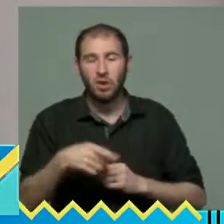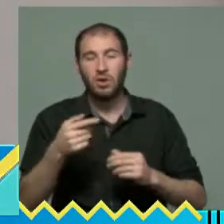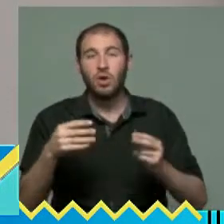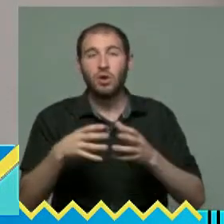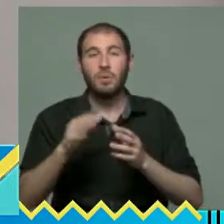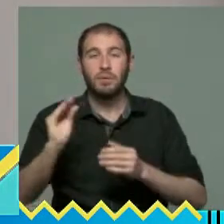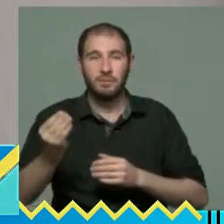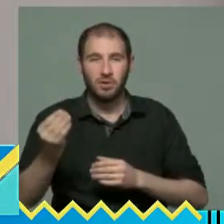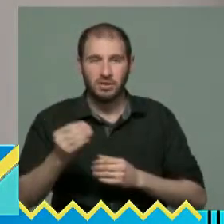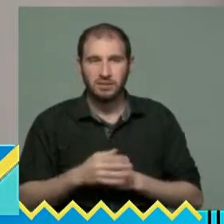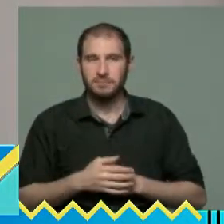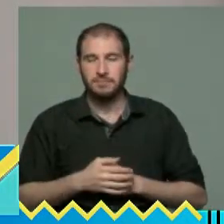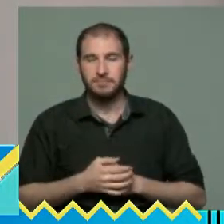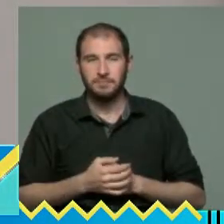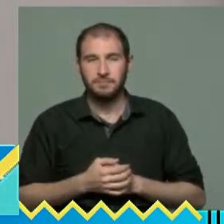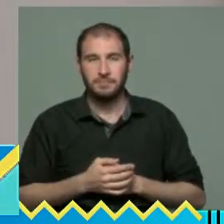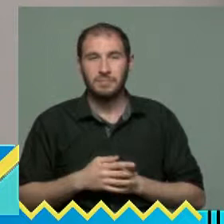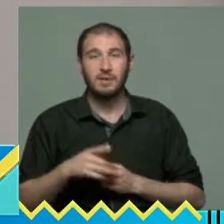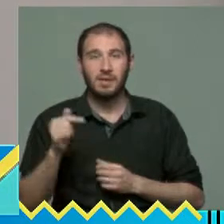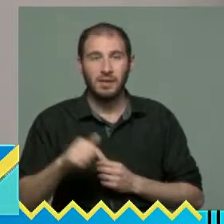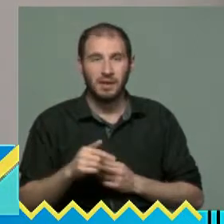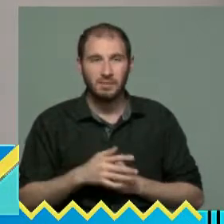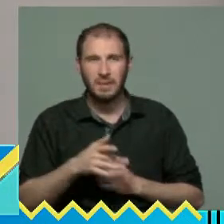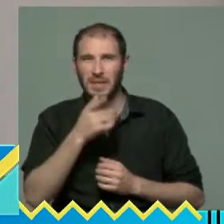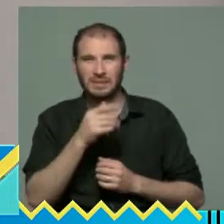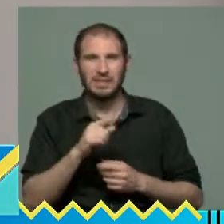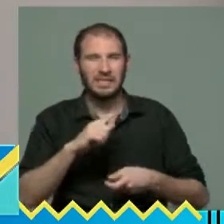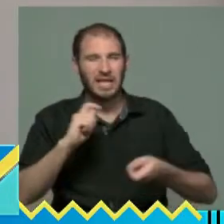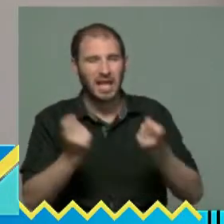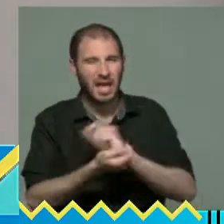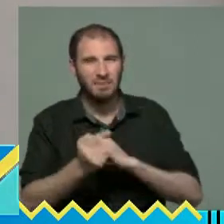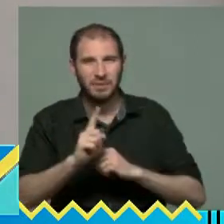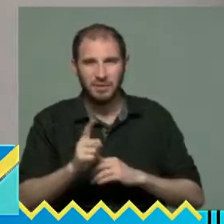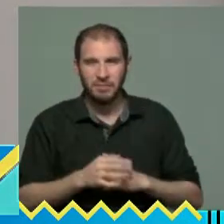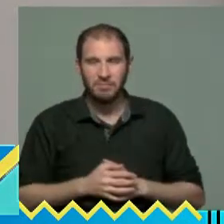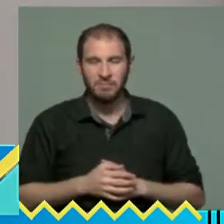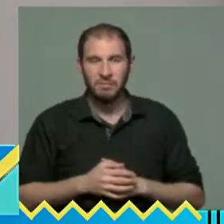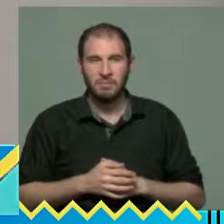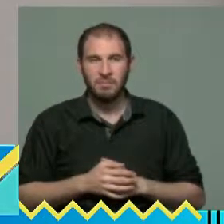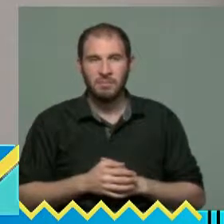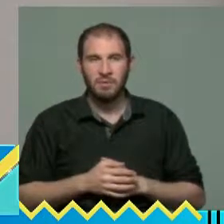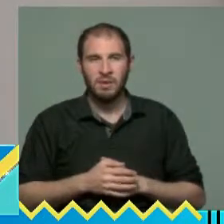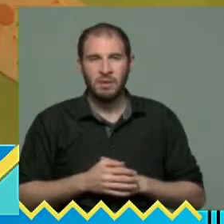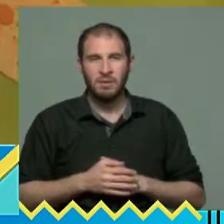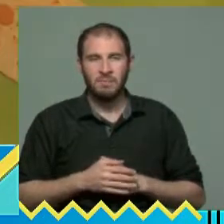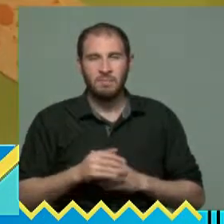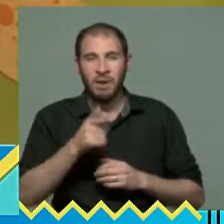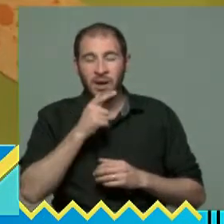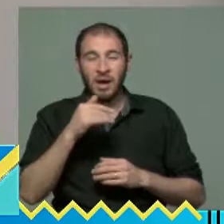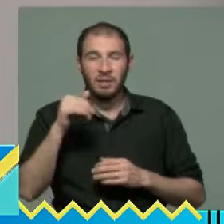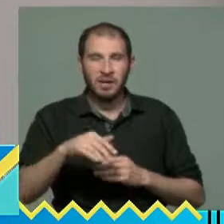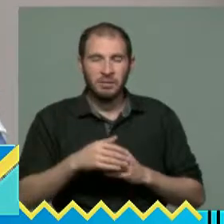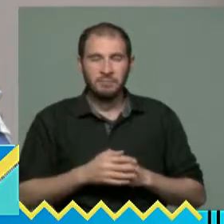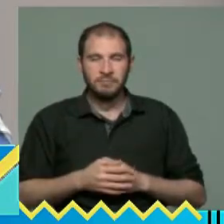Partido Demócrata, entonces como que en ese sentido no creo que cambie mucho. No creo que cambie mucho. Sí,